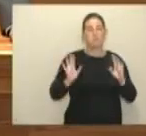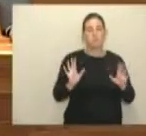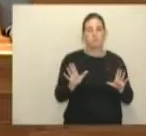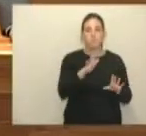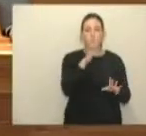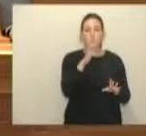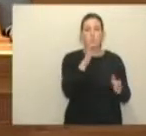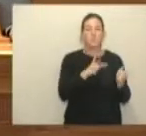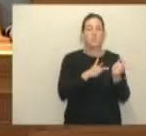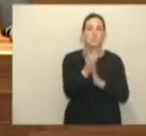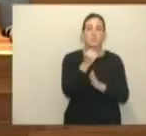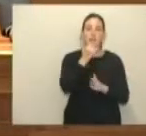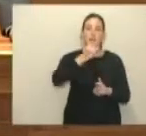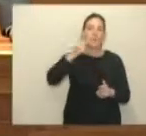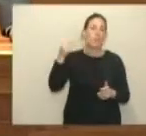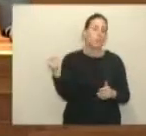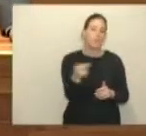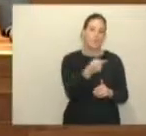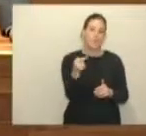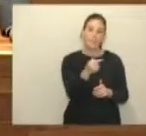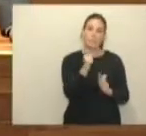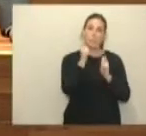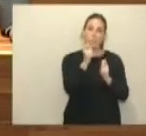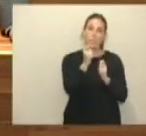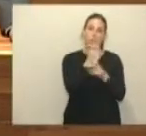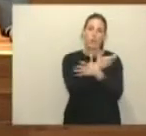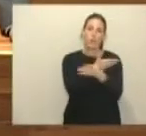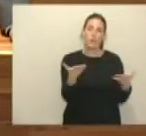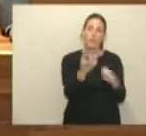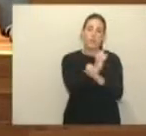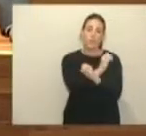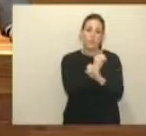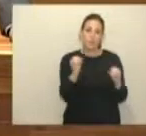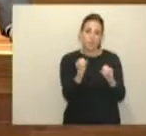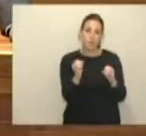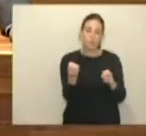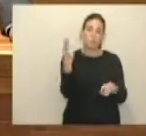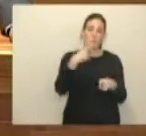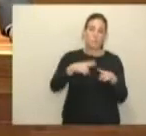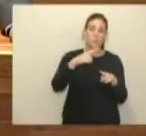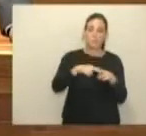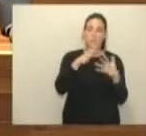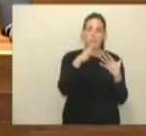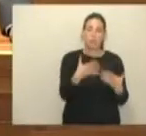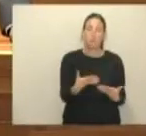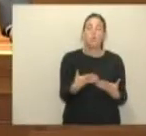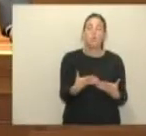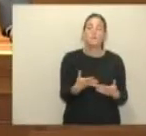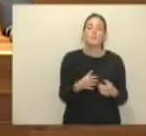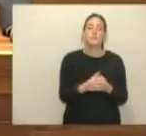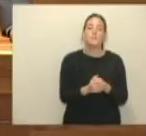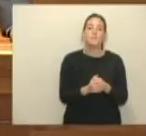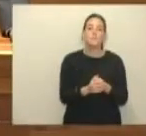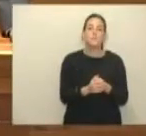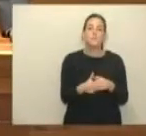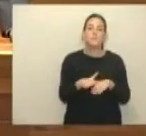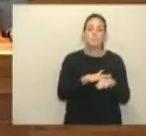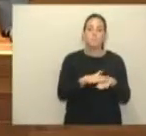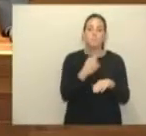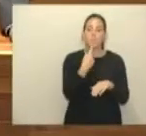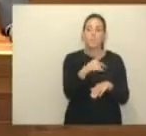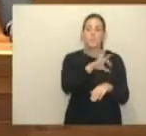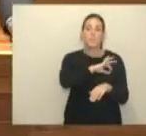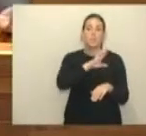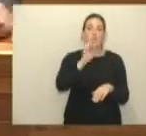los males de la desconfianza y de la falta de credibilidad que tiene la política en este momento. Y este, perdónenme que se lo diga, señora